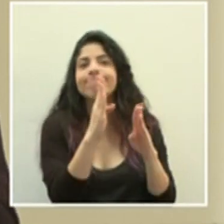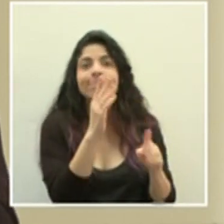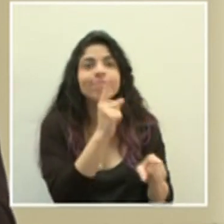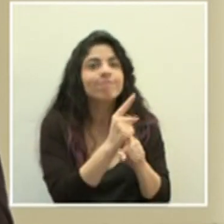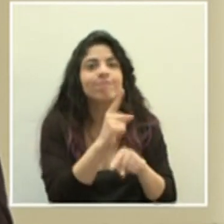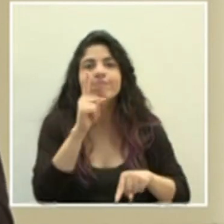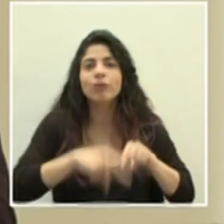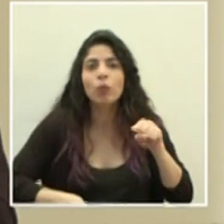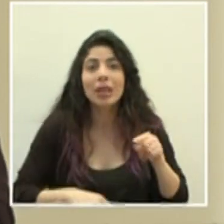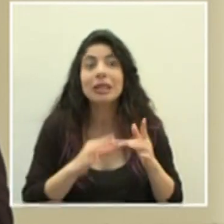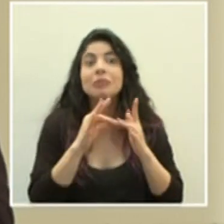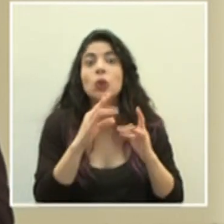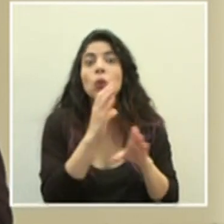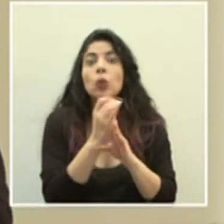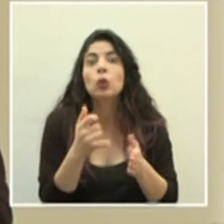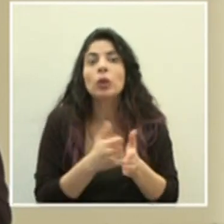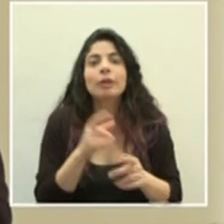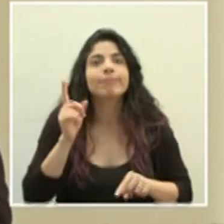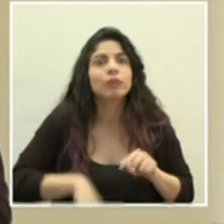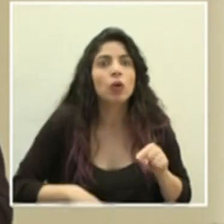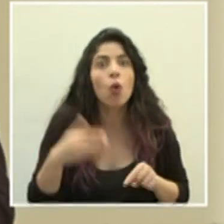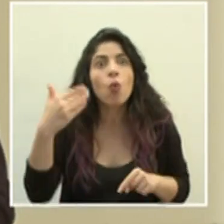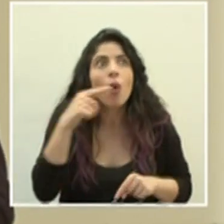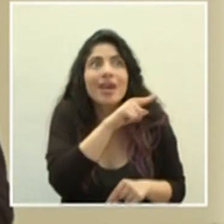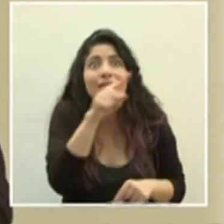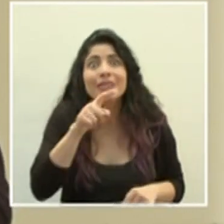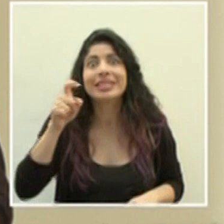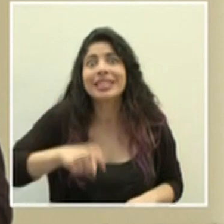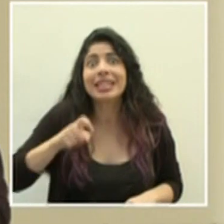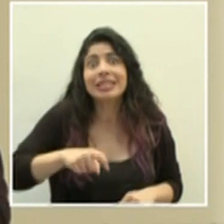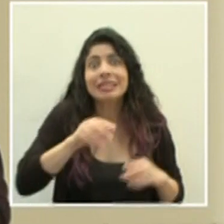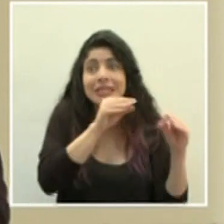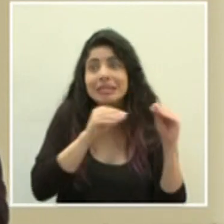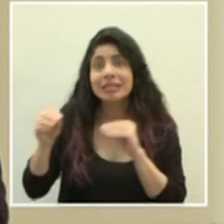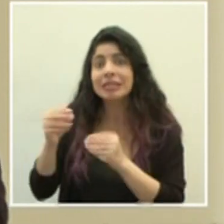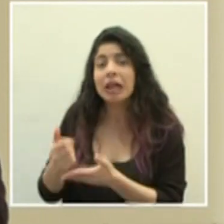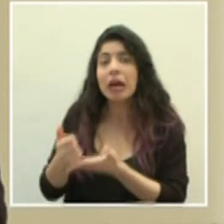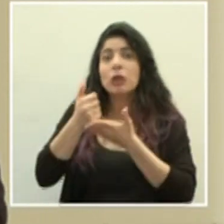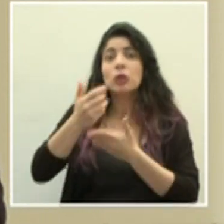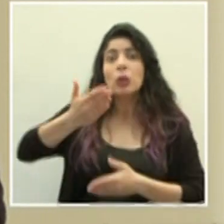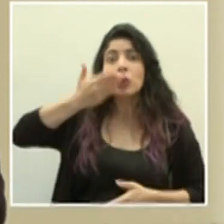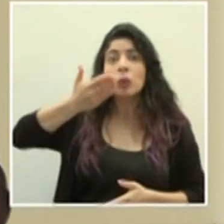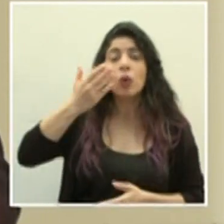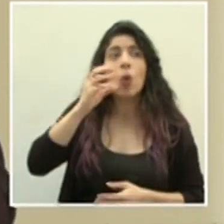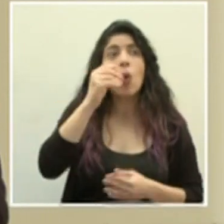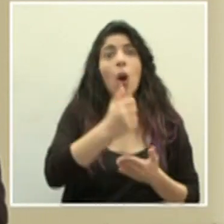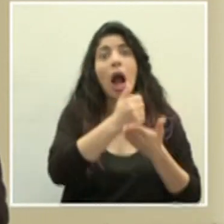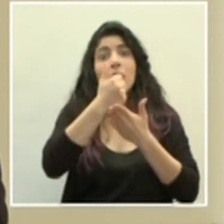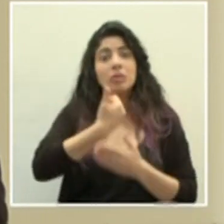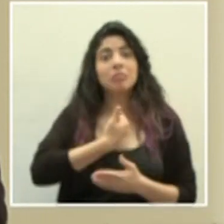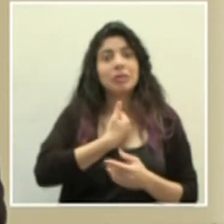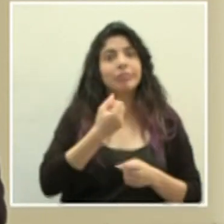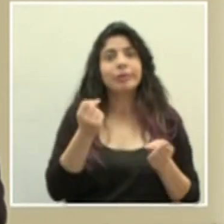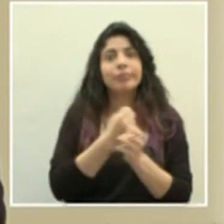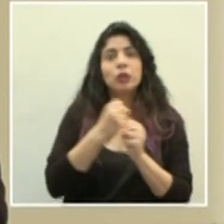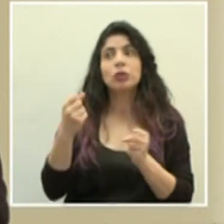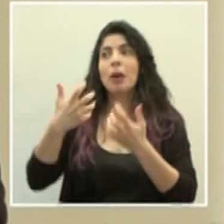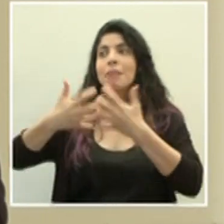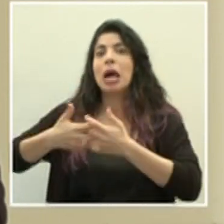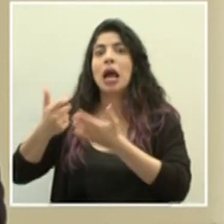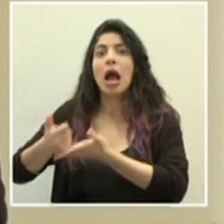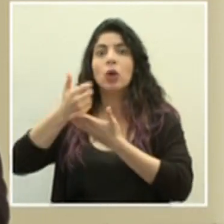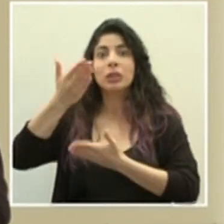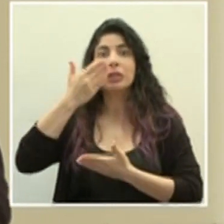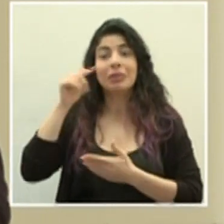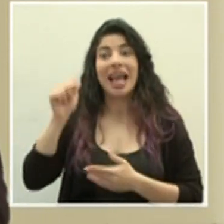debida, sobre todo en unidades de cuidados intensivos, cuando ya requieren una respiración asistida, una respiración que no es por ellos mismos, sino por una máquina